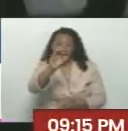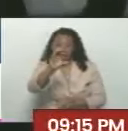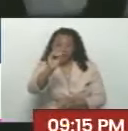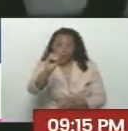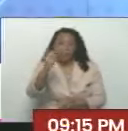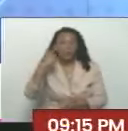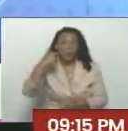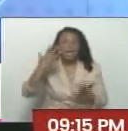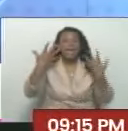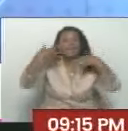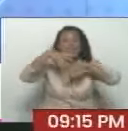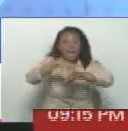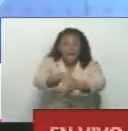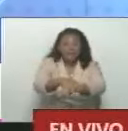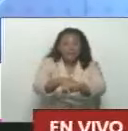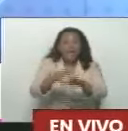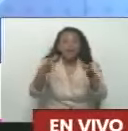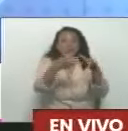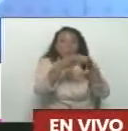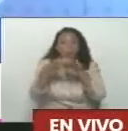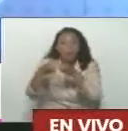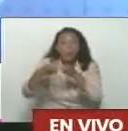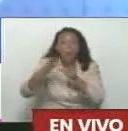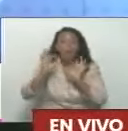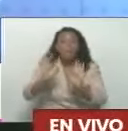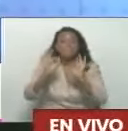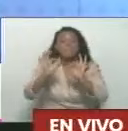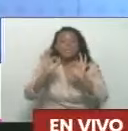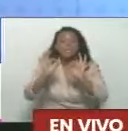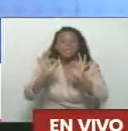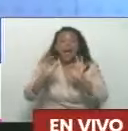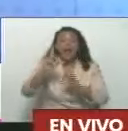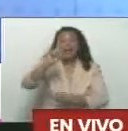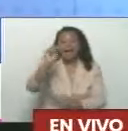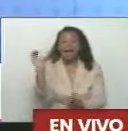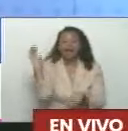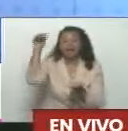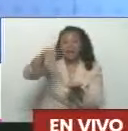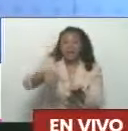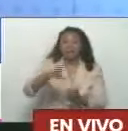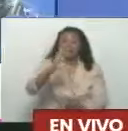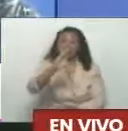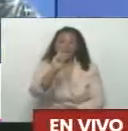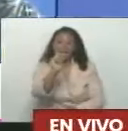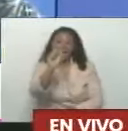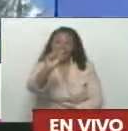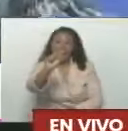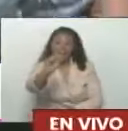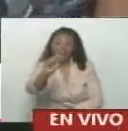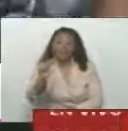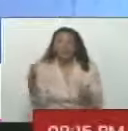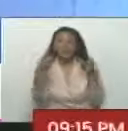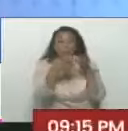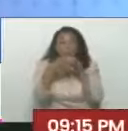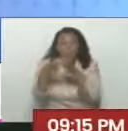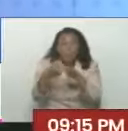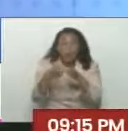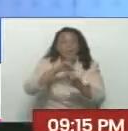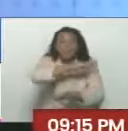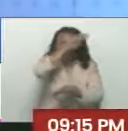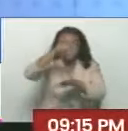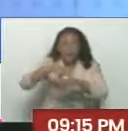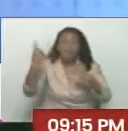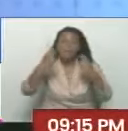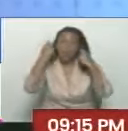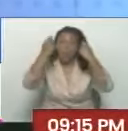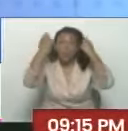es integrante de la cofradía Diablos Danzantes de Cata, Estado Aragua, del equipo nacional